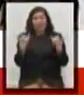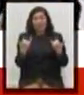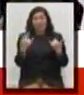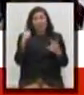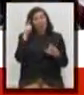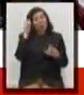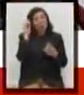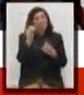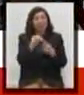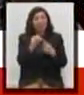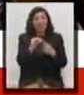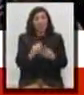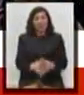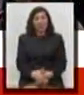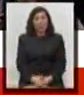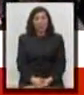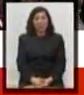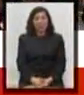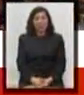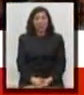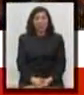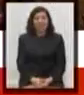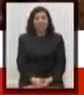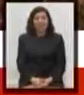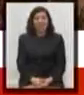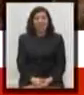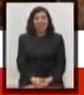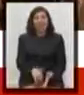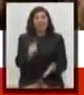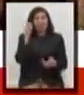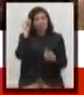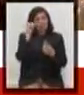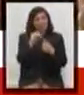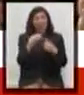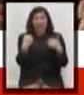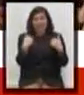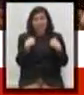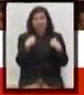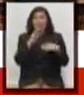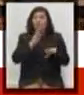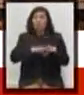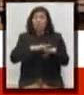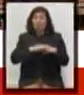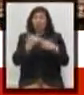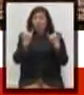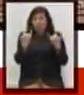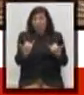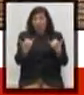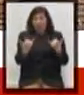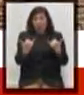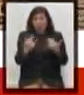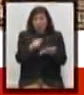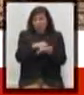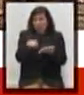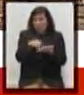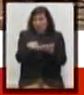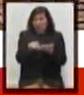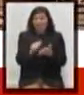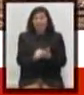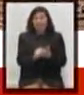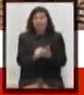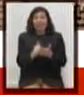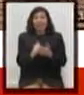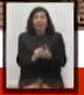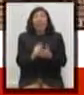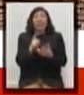ahora? No le entiendo. ¿Qué poemas son? ¿Qué opinión usted tiene respecto a los escritores de los poemas y los versos en